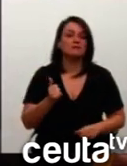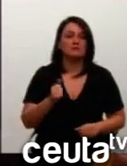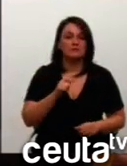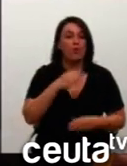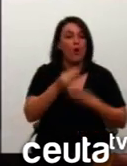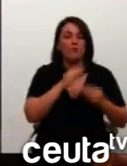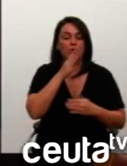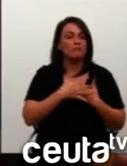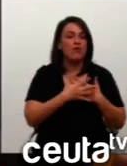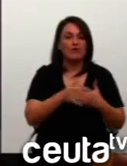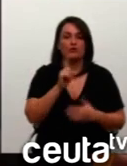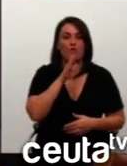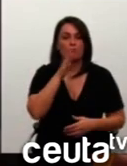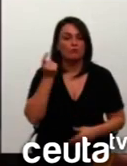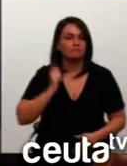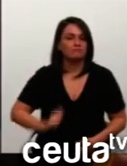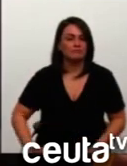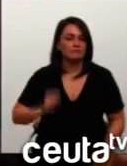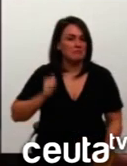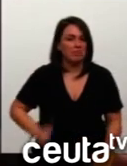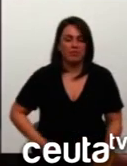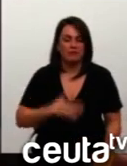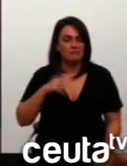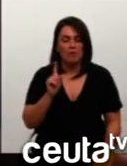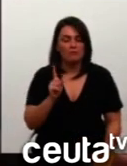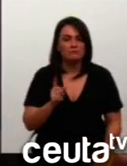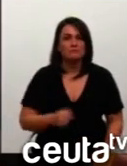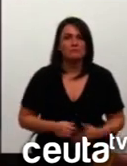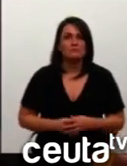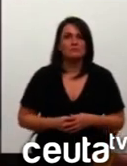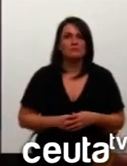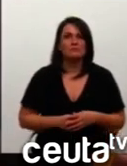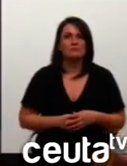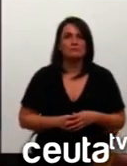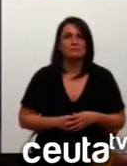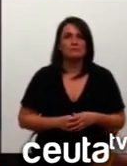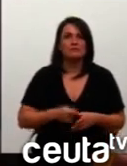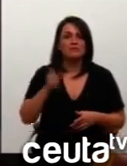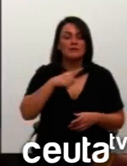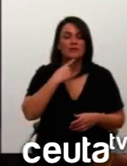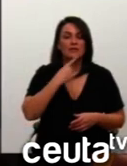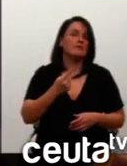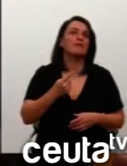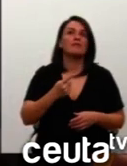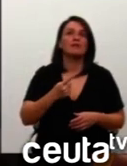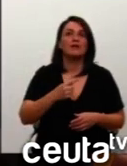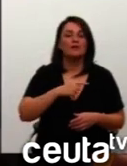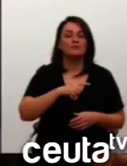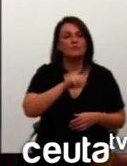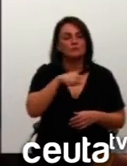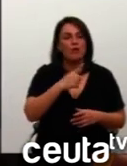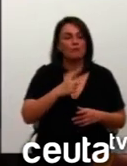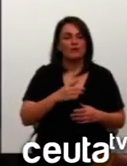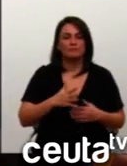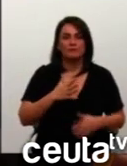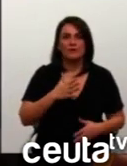fíjese, incluso me alude usted a la sobredimensión. Son ustedes generosos,